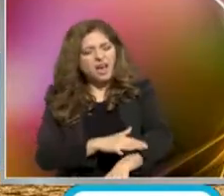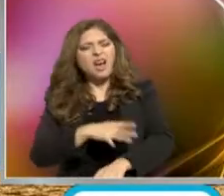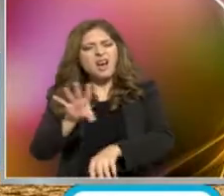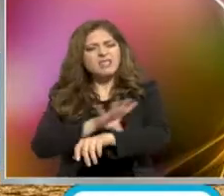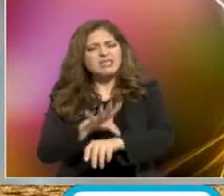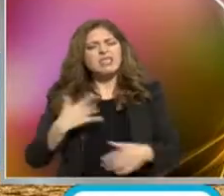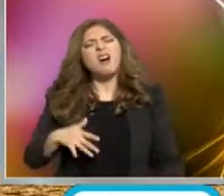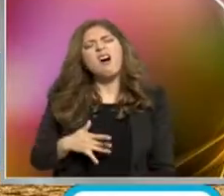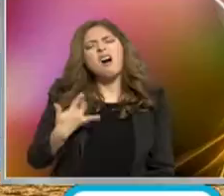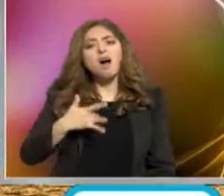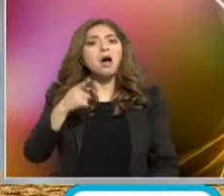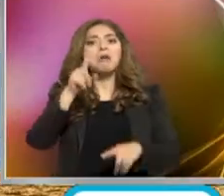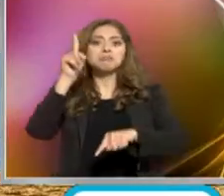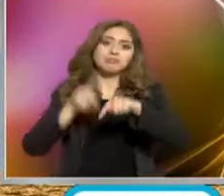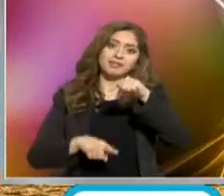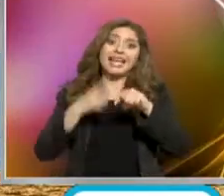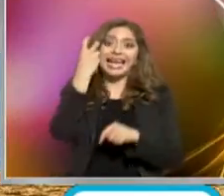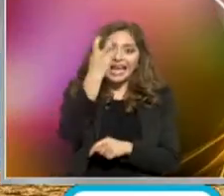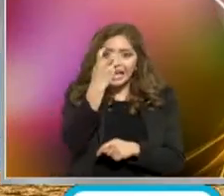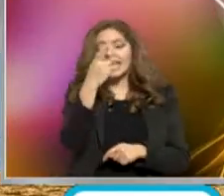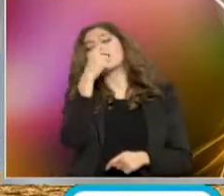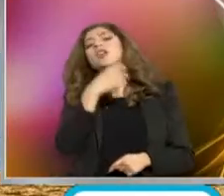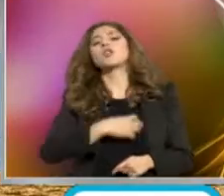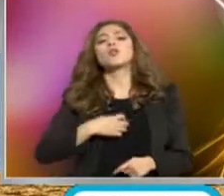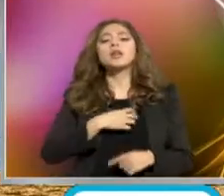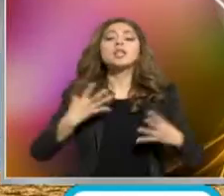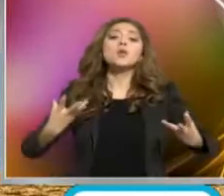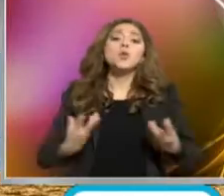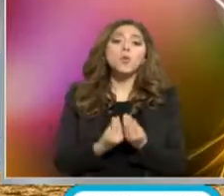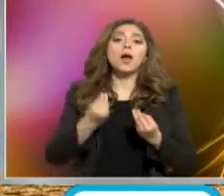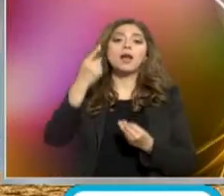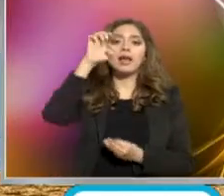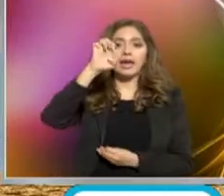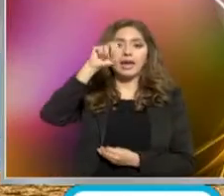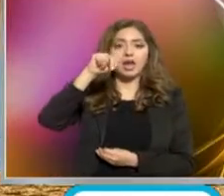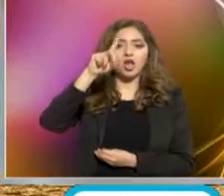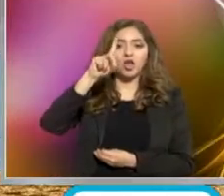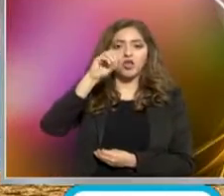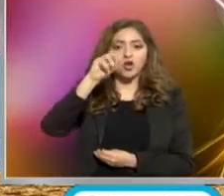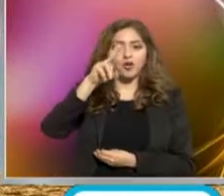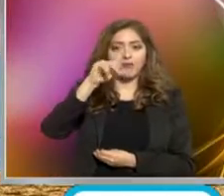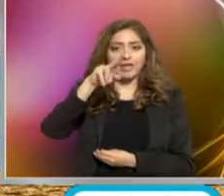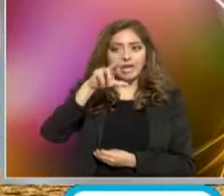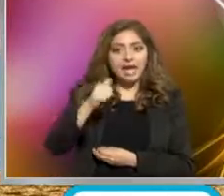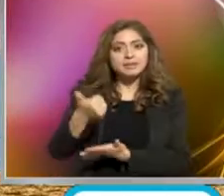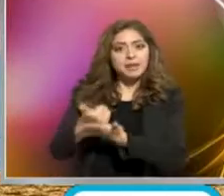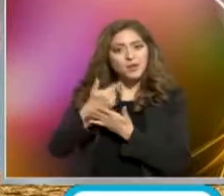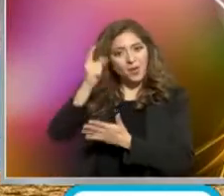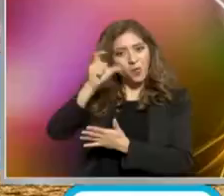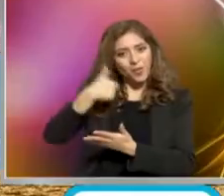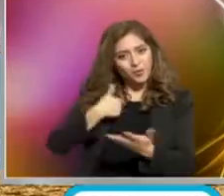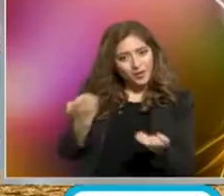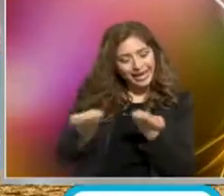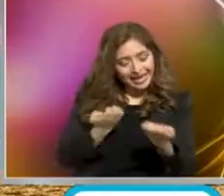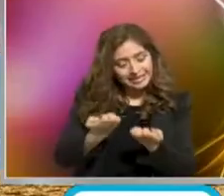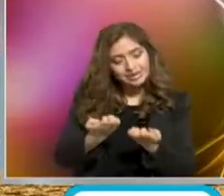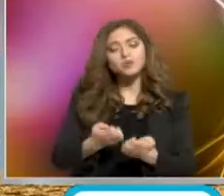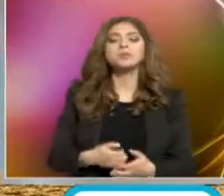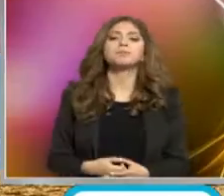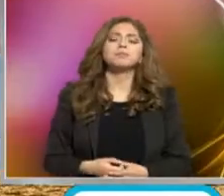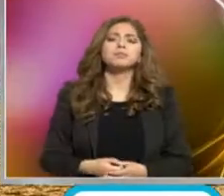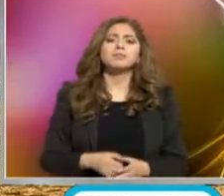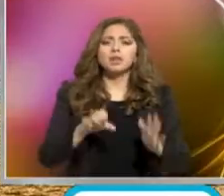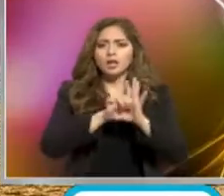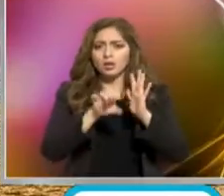pone más exacto. contento. Te pone más Mira, qué contento. maravilla. Junto con las endorfinas del ejercicio. Claro, uno puede salir de pero verdad feliz. pero yo opino que usted puede comerse